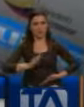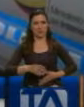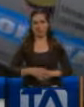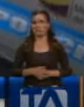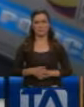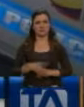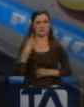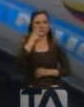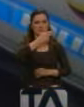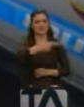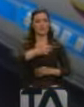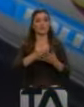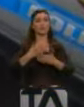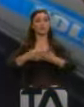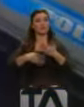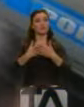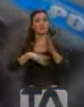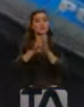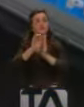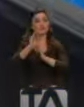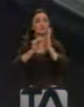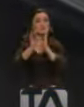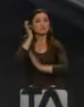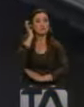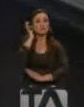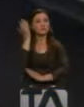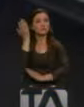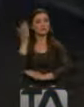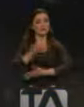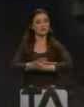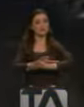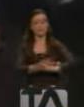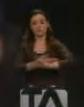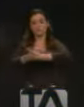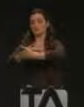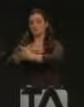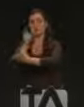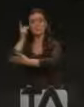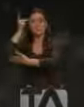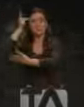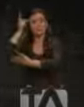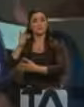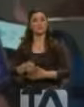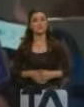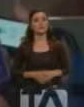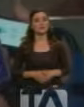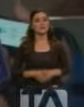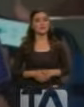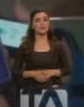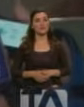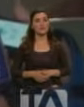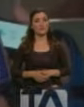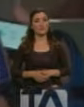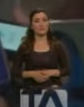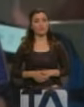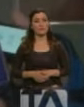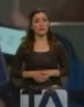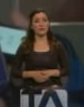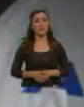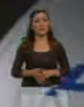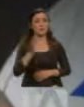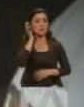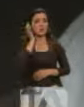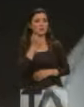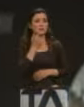autoridades iniciaron el proceso legal en contra de la mujer y el neonato fue nuevamente entregado a sus padres. La manifiesta que cometió un